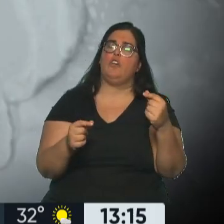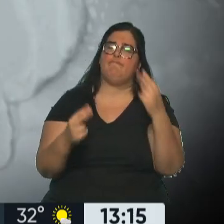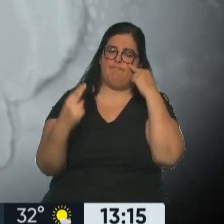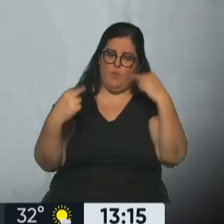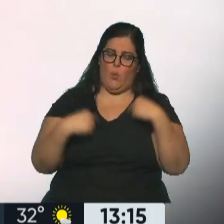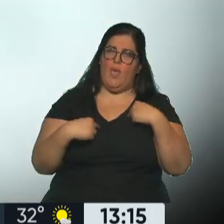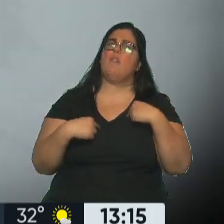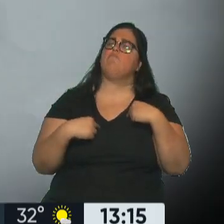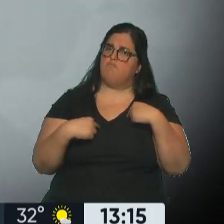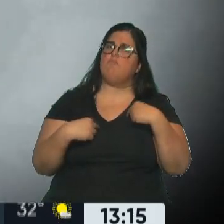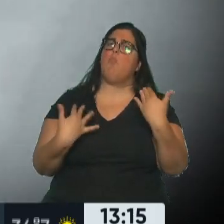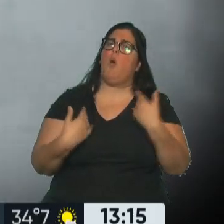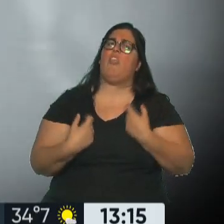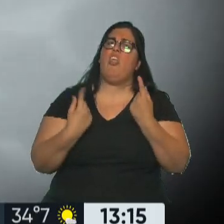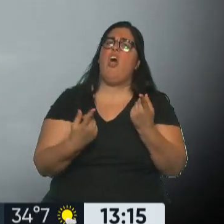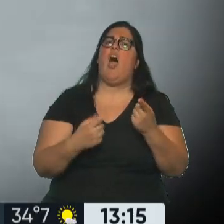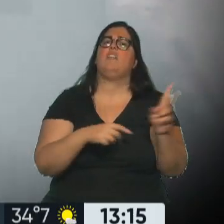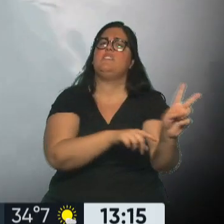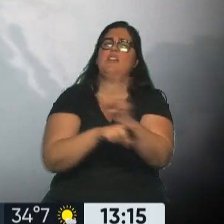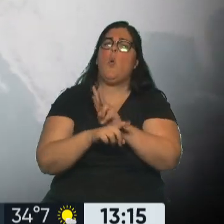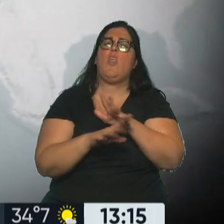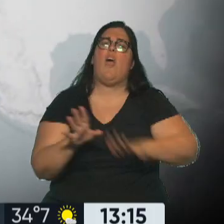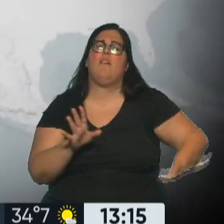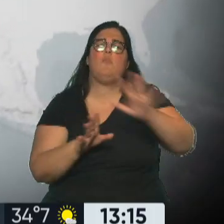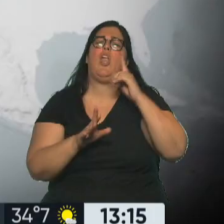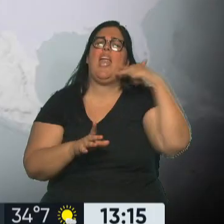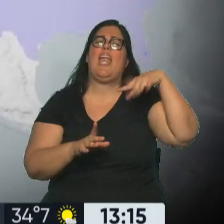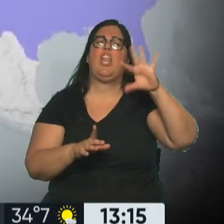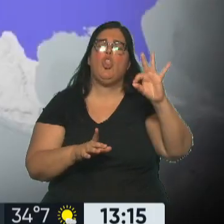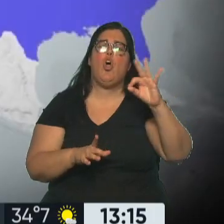de seguridad en la zona del Indo-Pacífico.